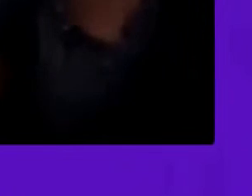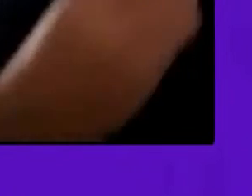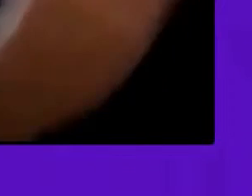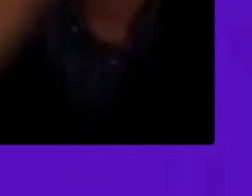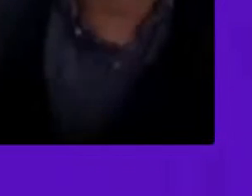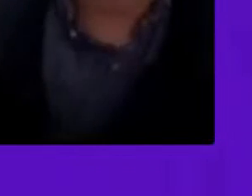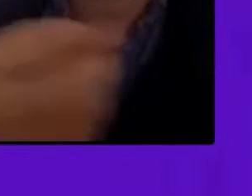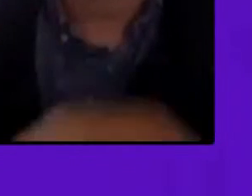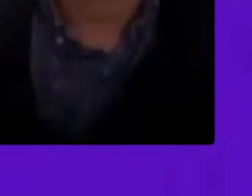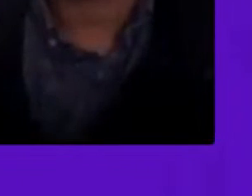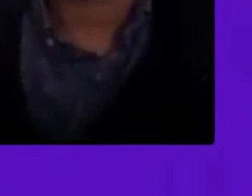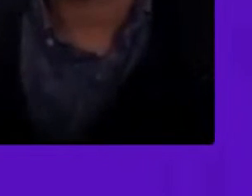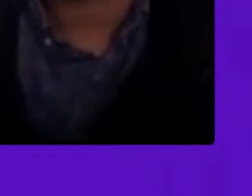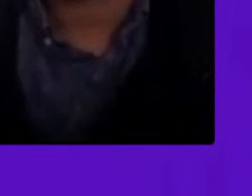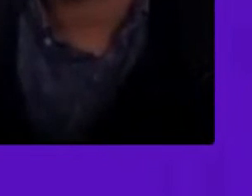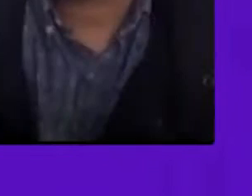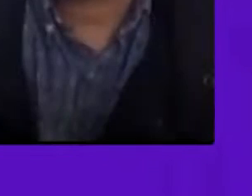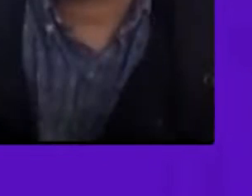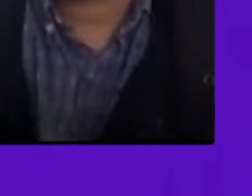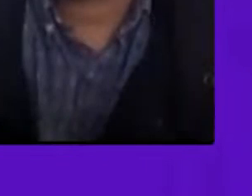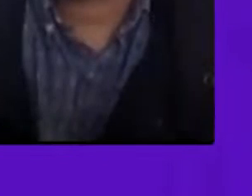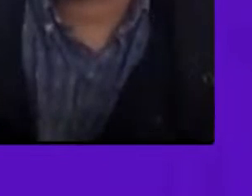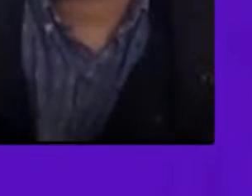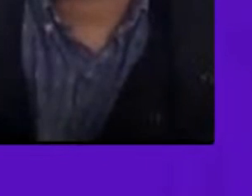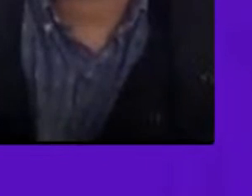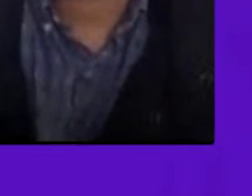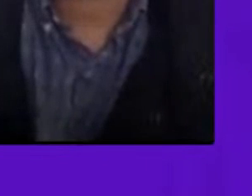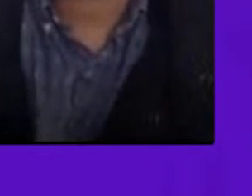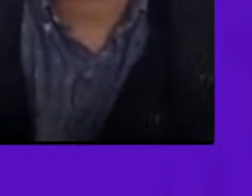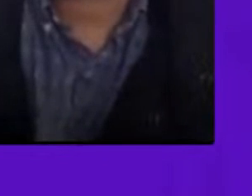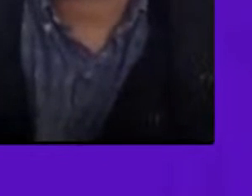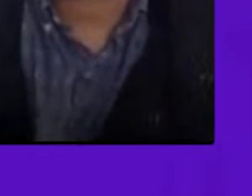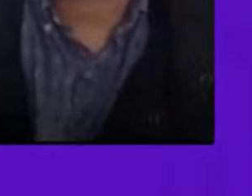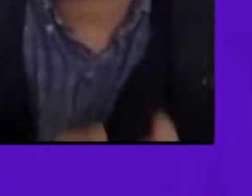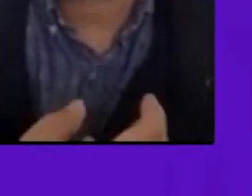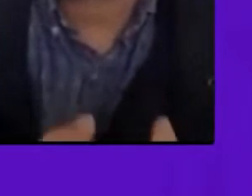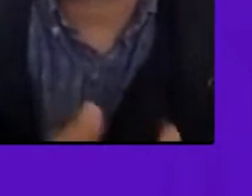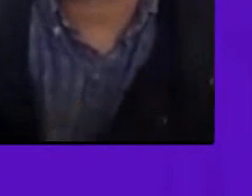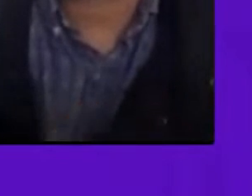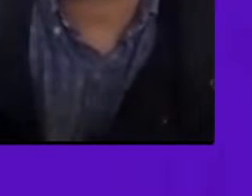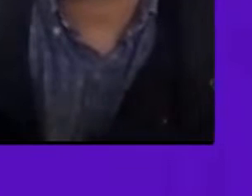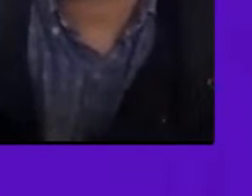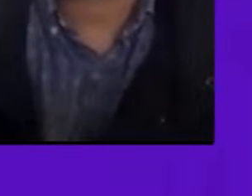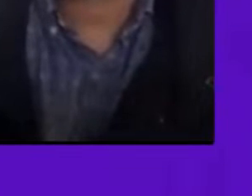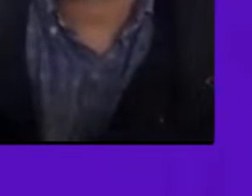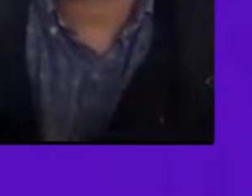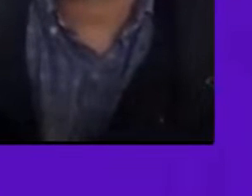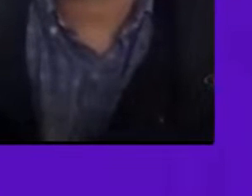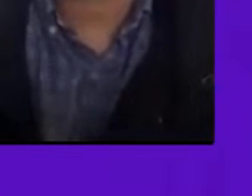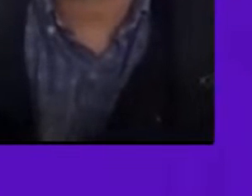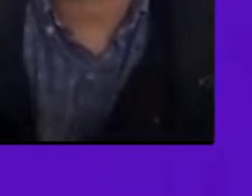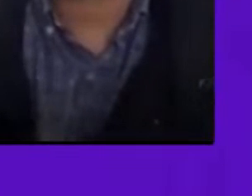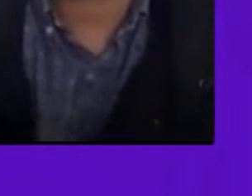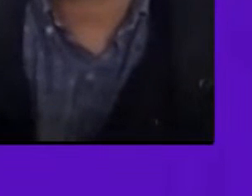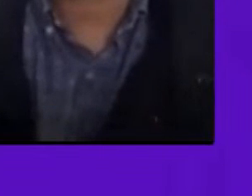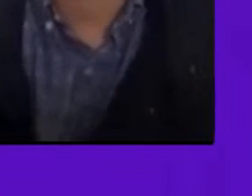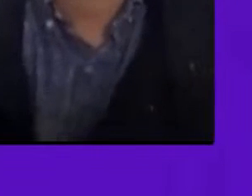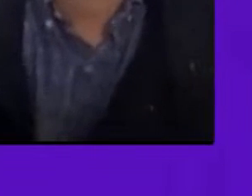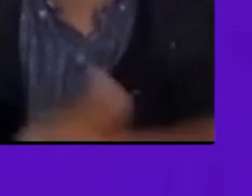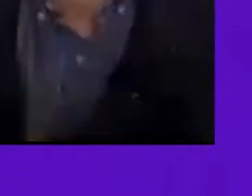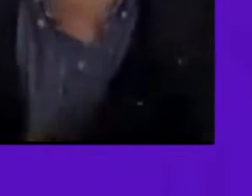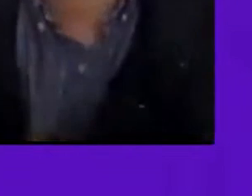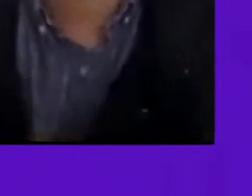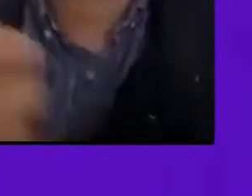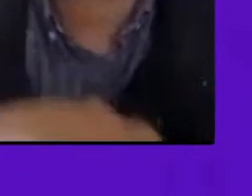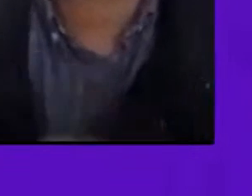ese pensamiento más colectivo del sector. Pues es algo que también hace parte bien bonita de la cultura y